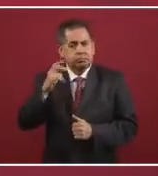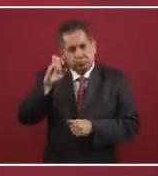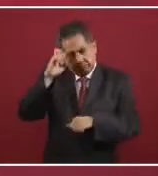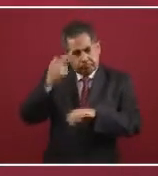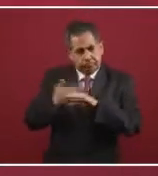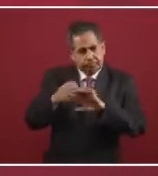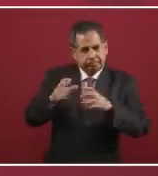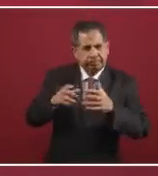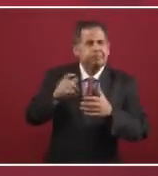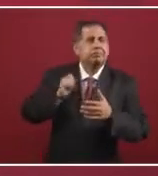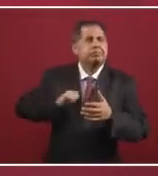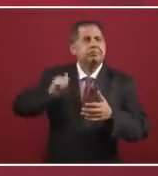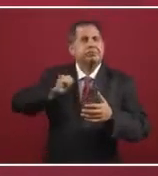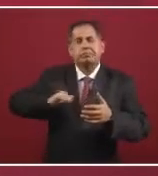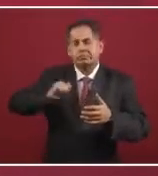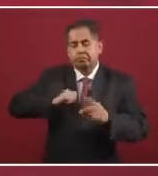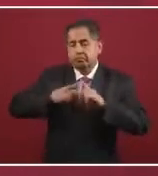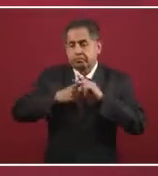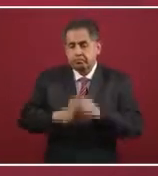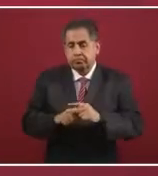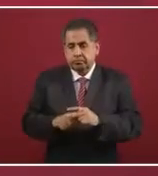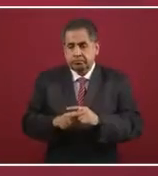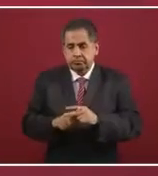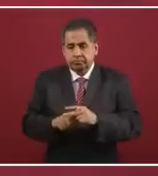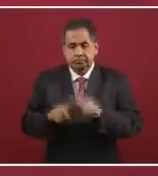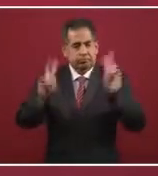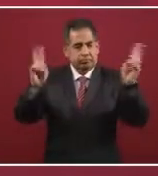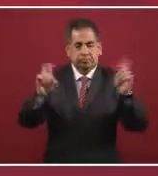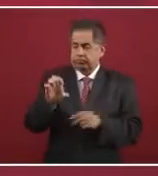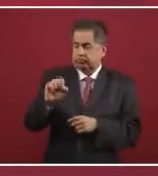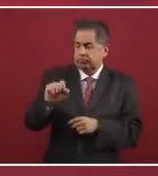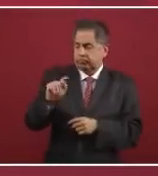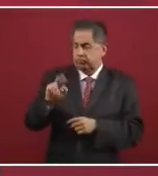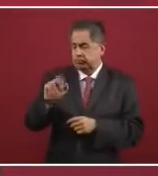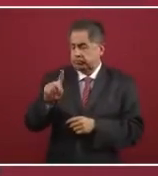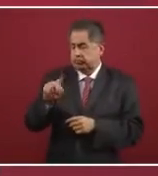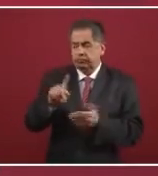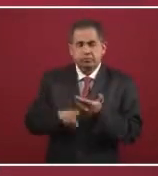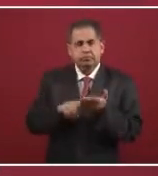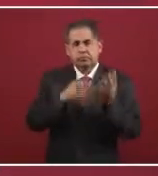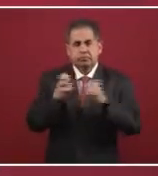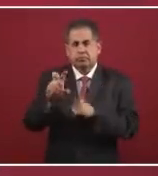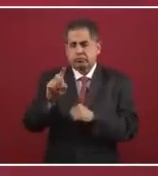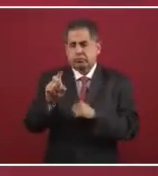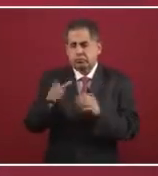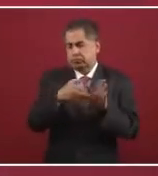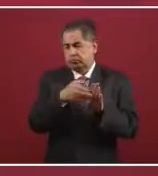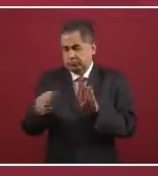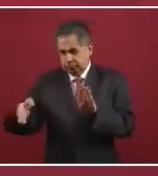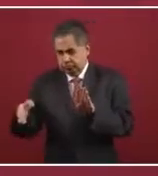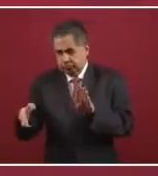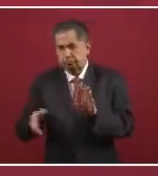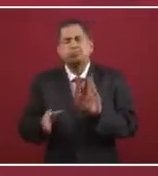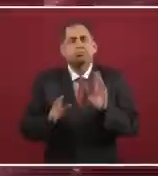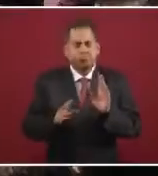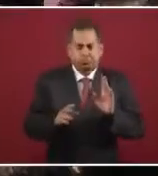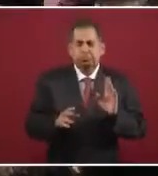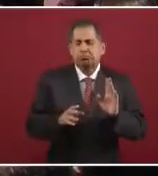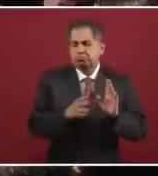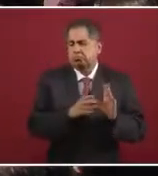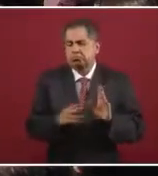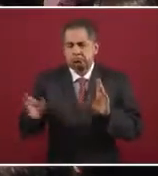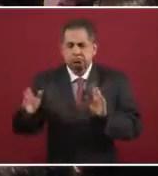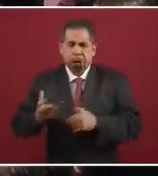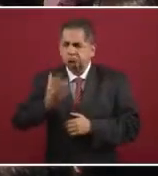se implementó especialmente a partir de la doctrina Estrada y después de los años 30 del siglo pasado. Y